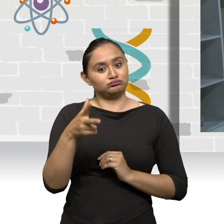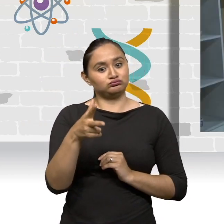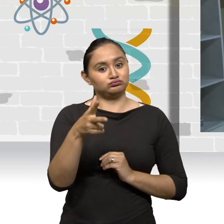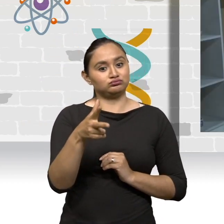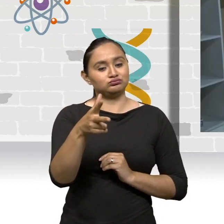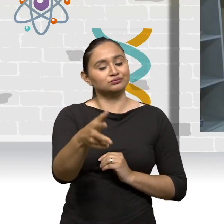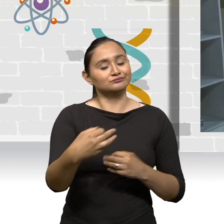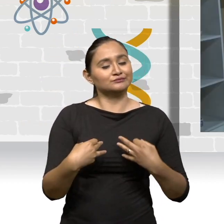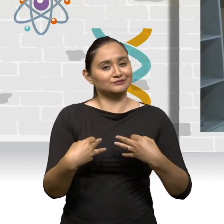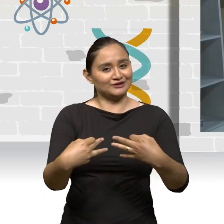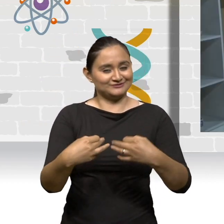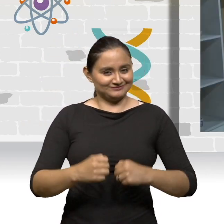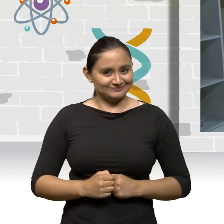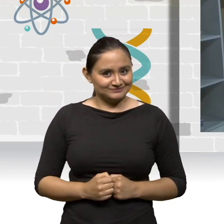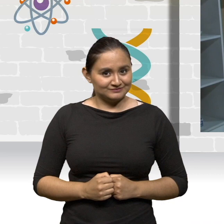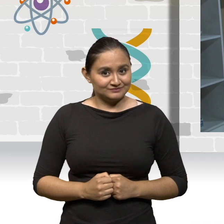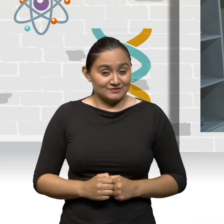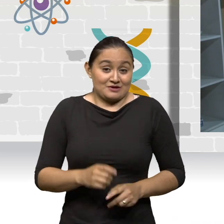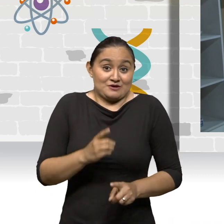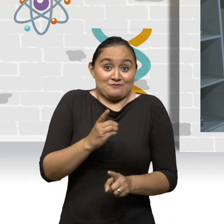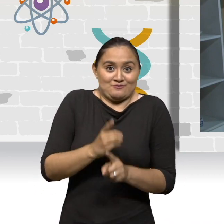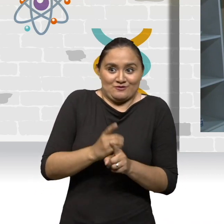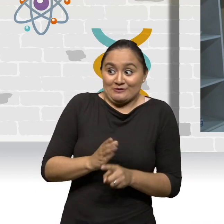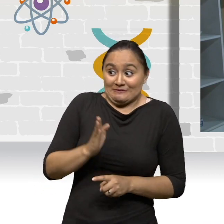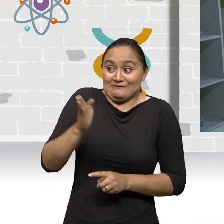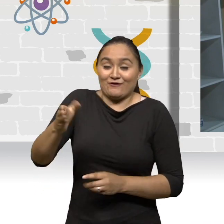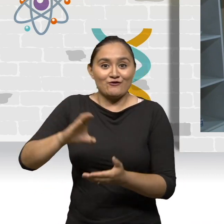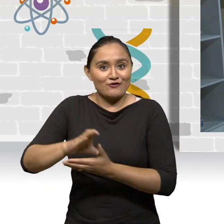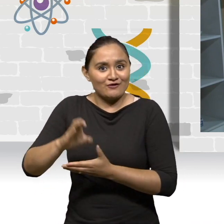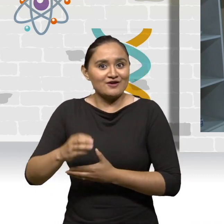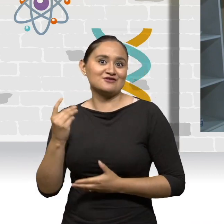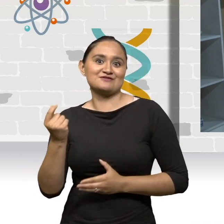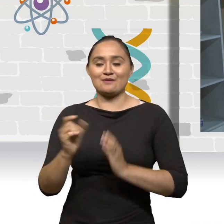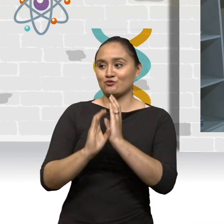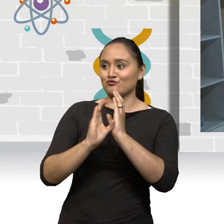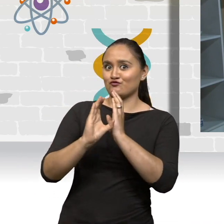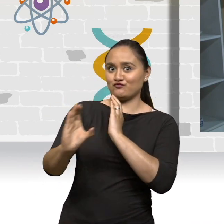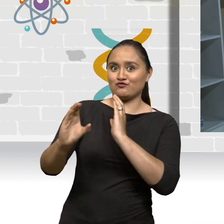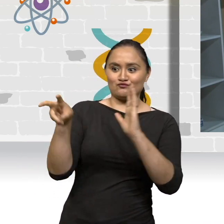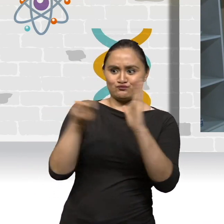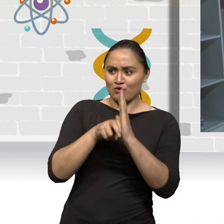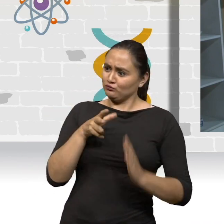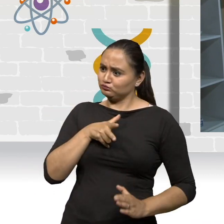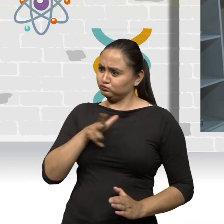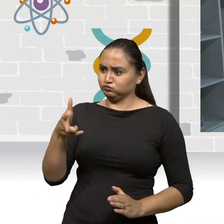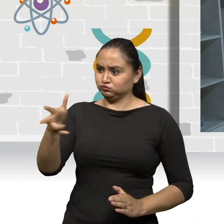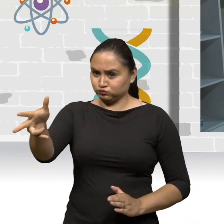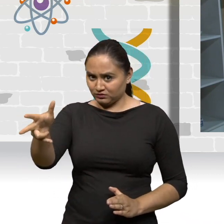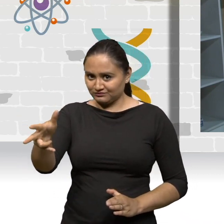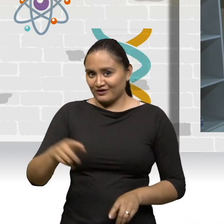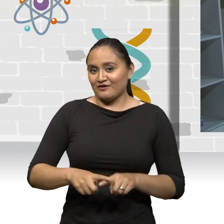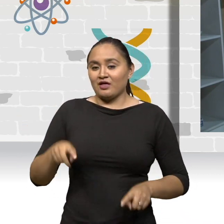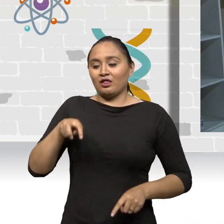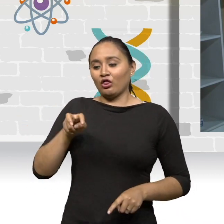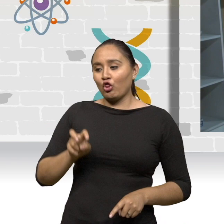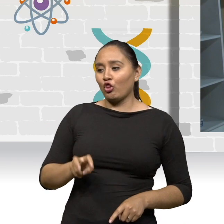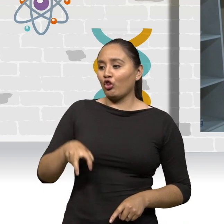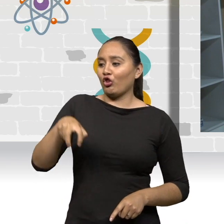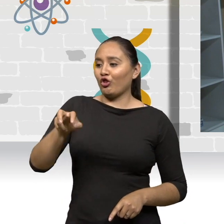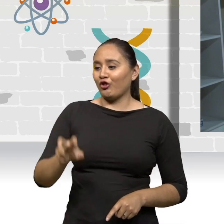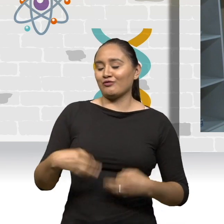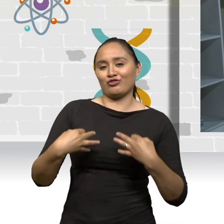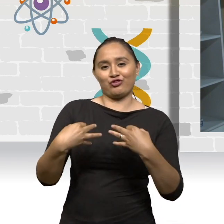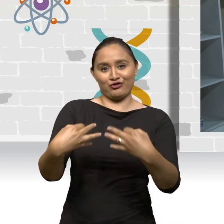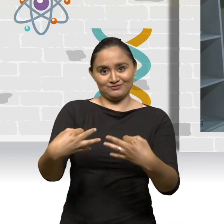mayor. Es por eso que para llegar a tiempo a mis clases voy en bus y no caminando, porque así tengo una mayor velocidad